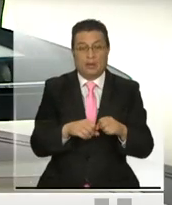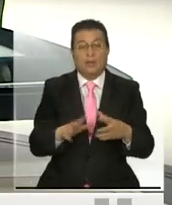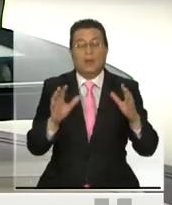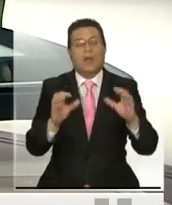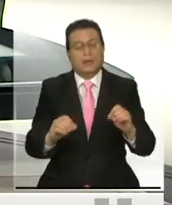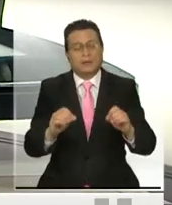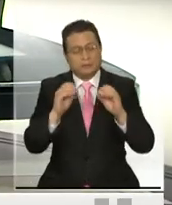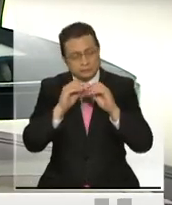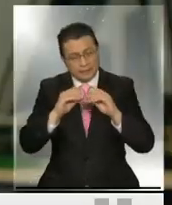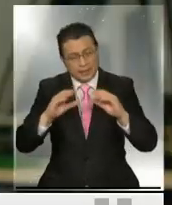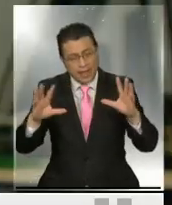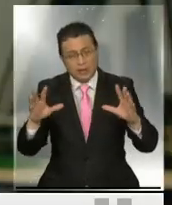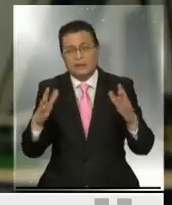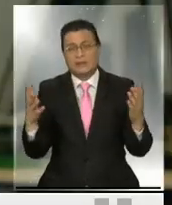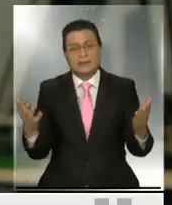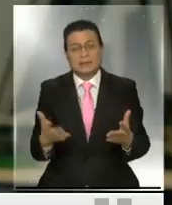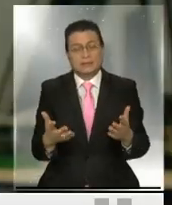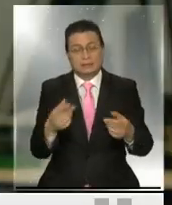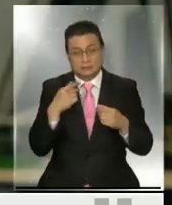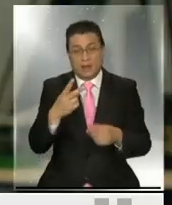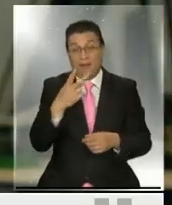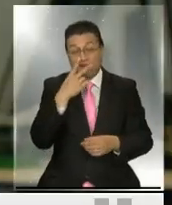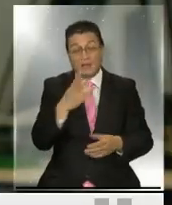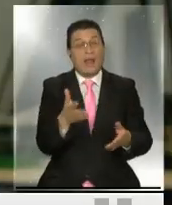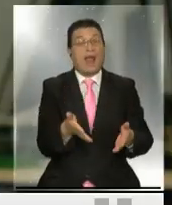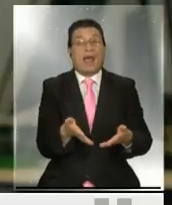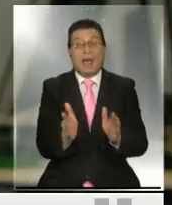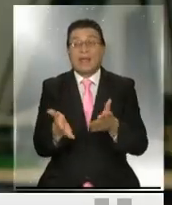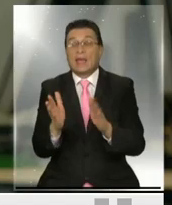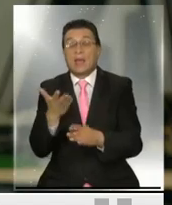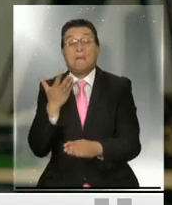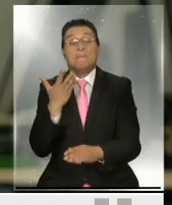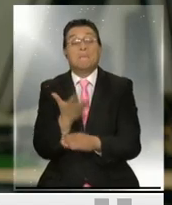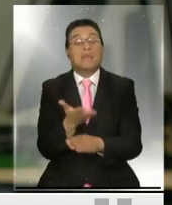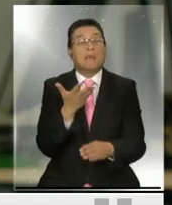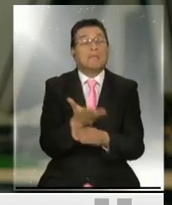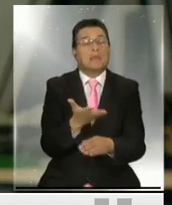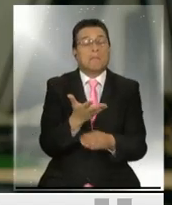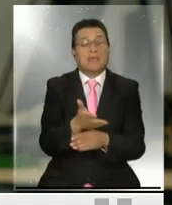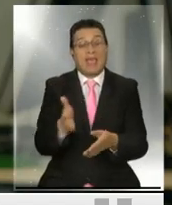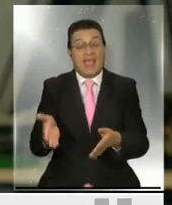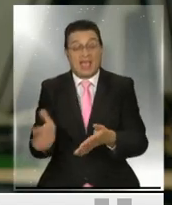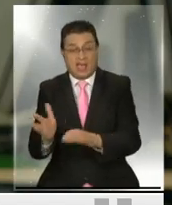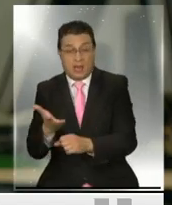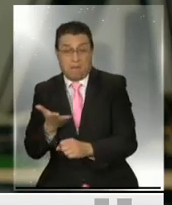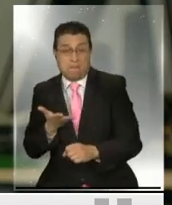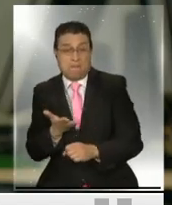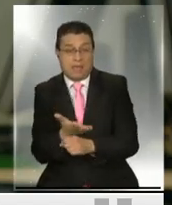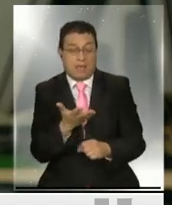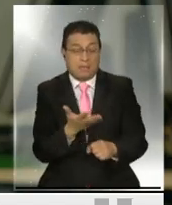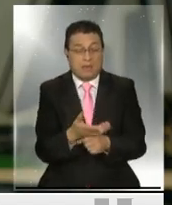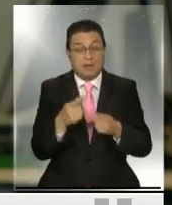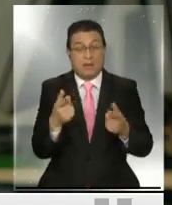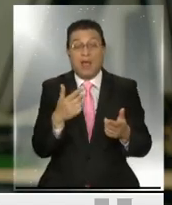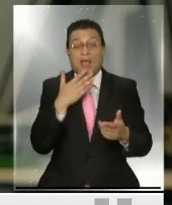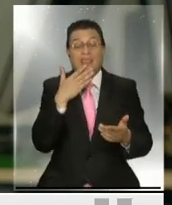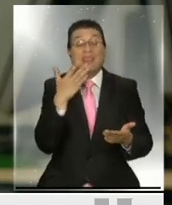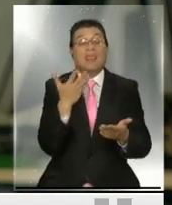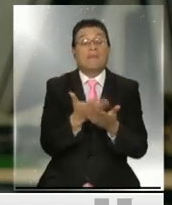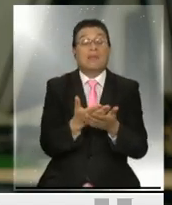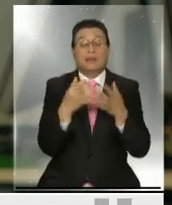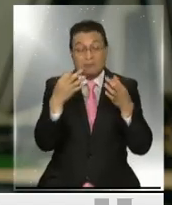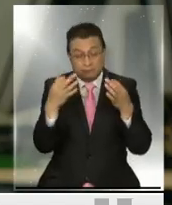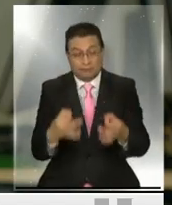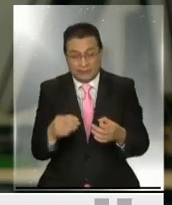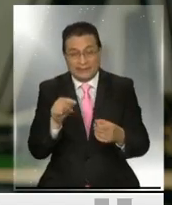bien precisos en términos de lo que se ve en la calle y se pide en la calle y tratar de llevar esa demanda social a consecuencias